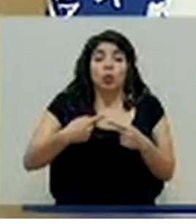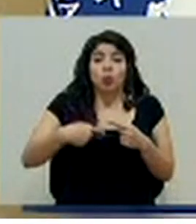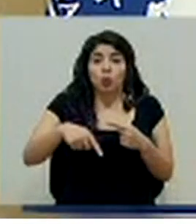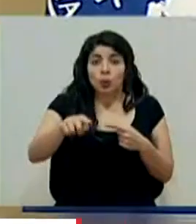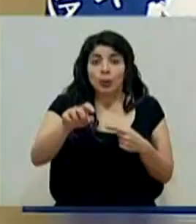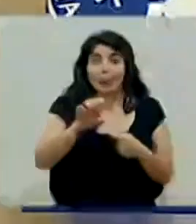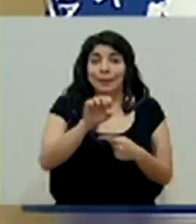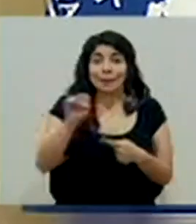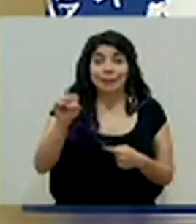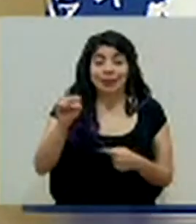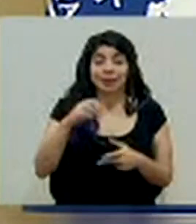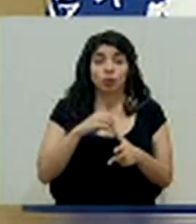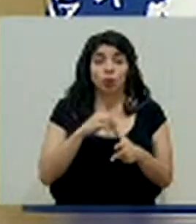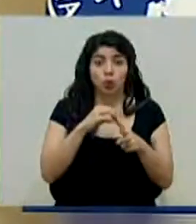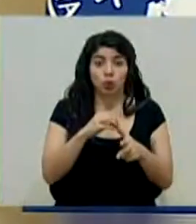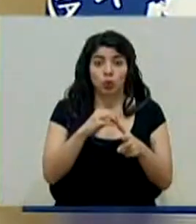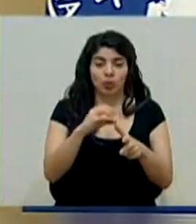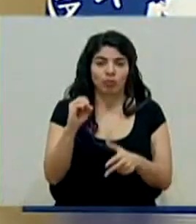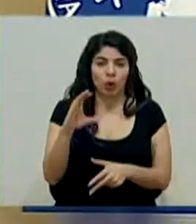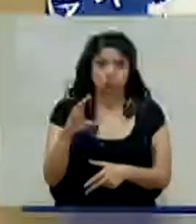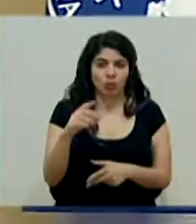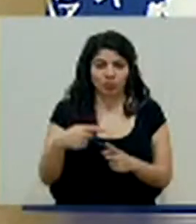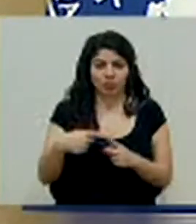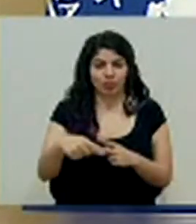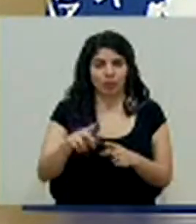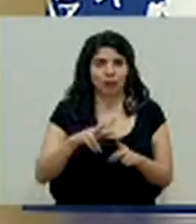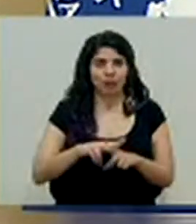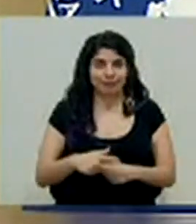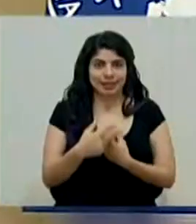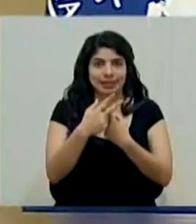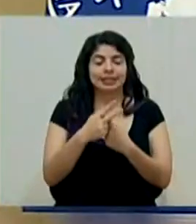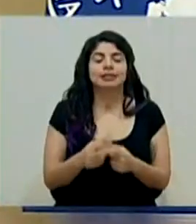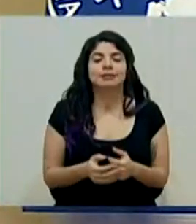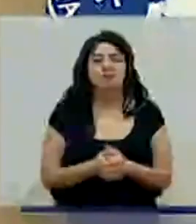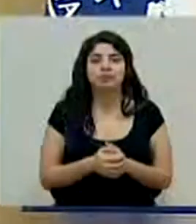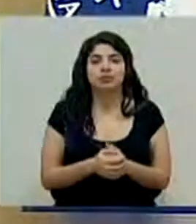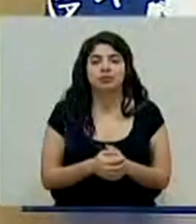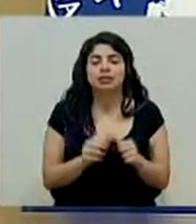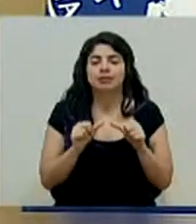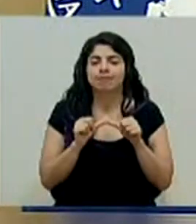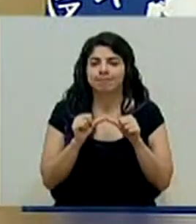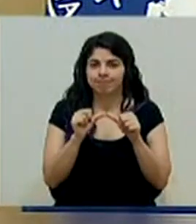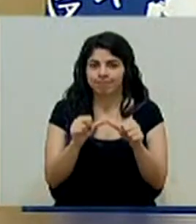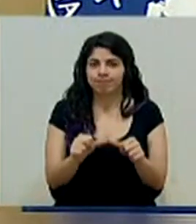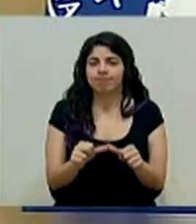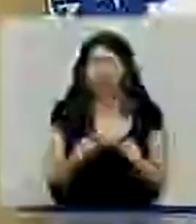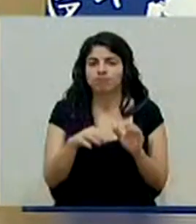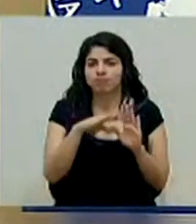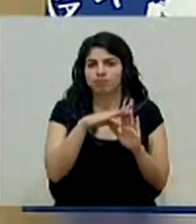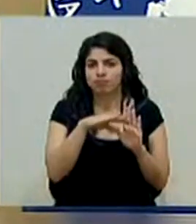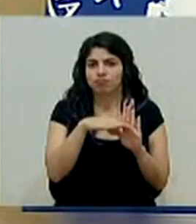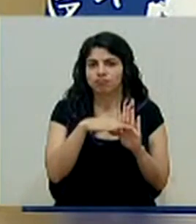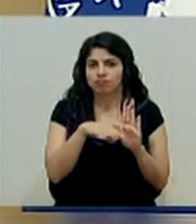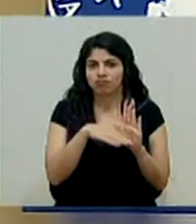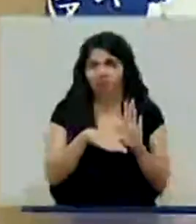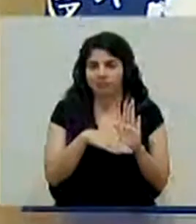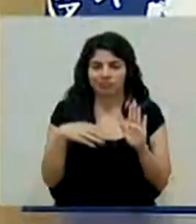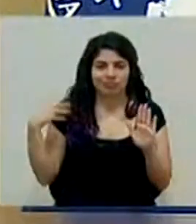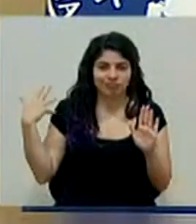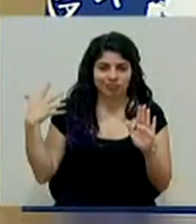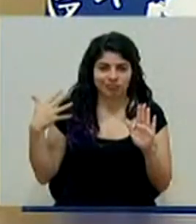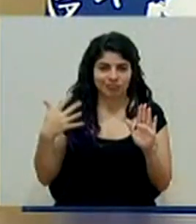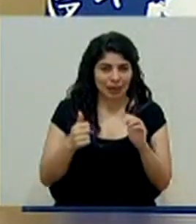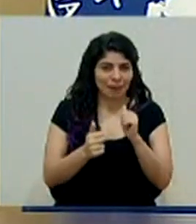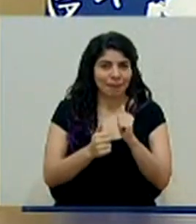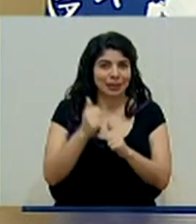el mes de octubre, que está pronto a iniciar, seguiremos con las medidas que hemos operado por la